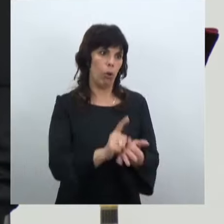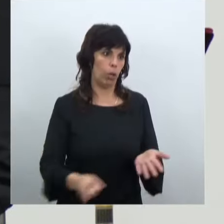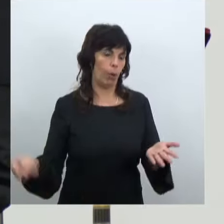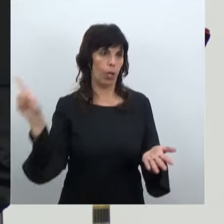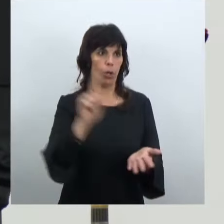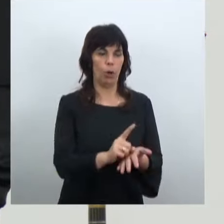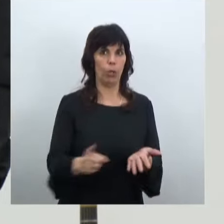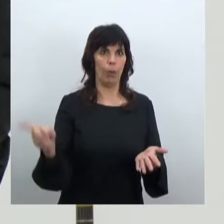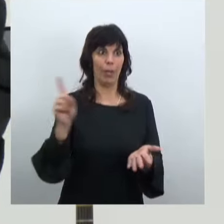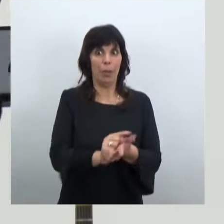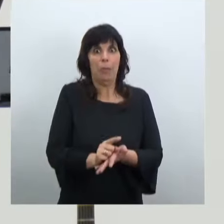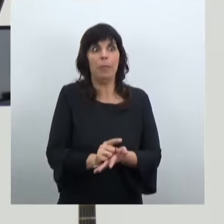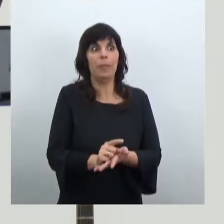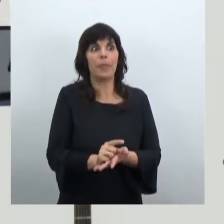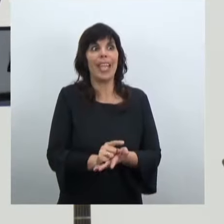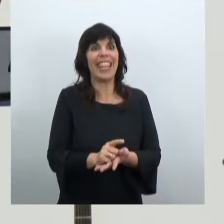Y tú sin querer...